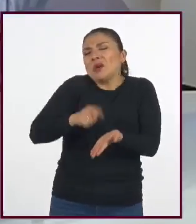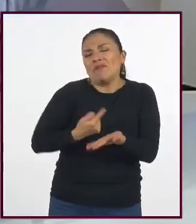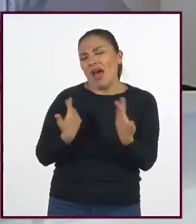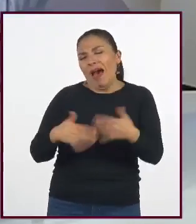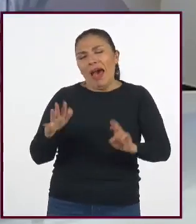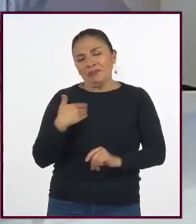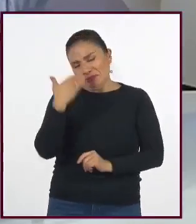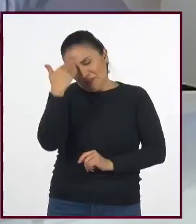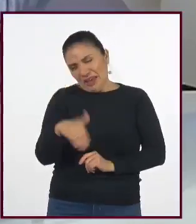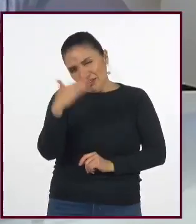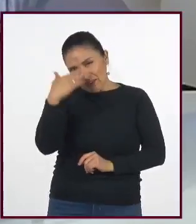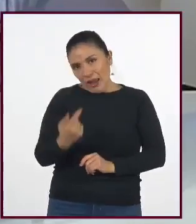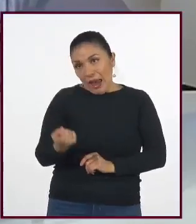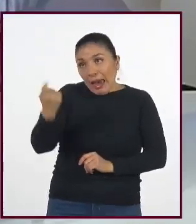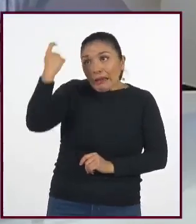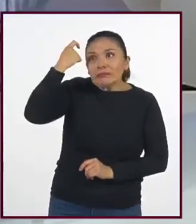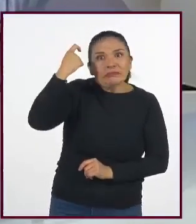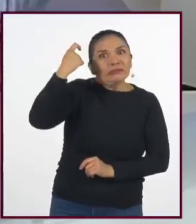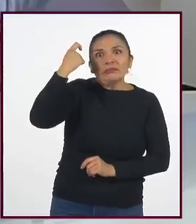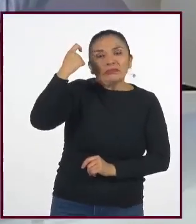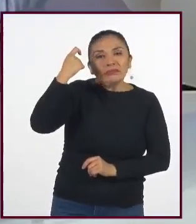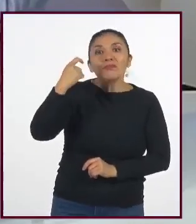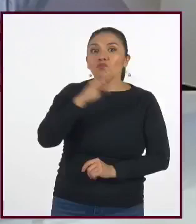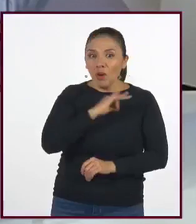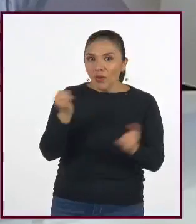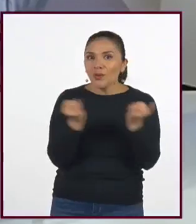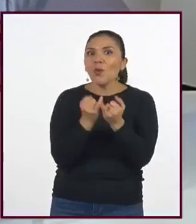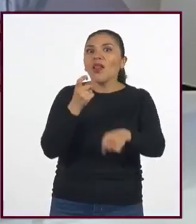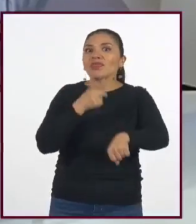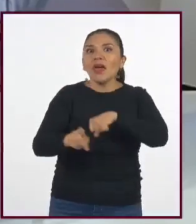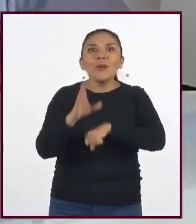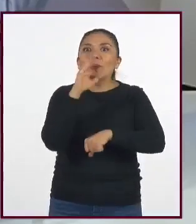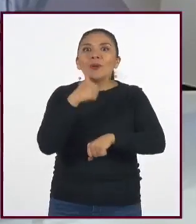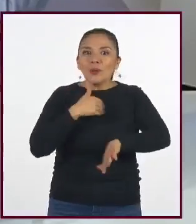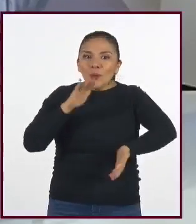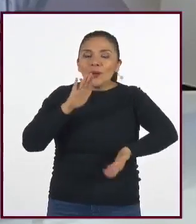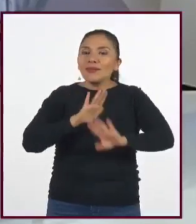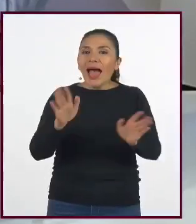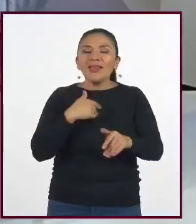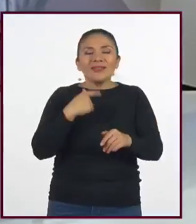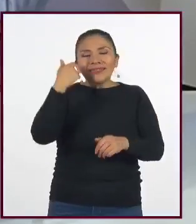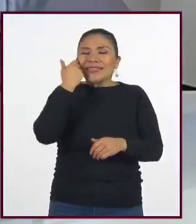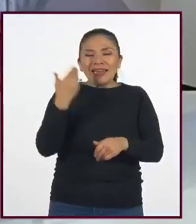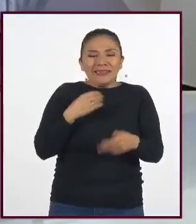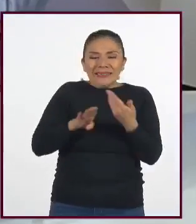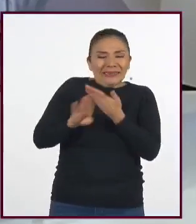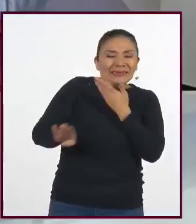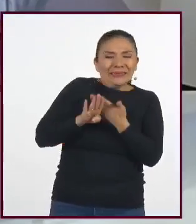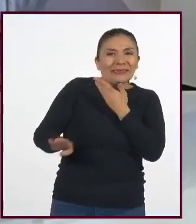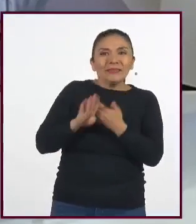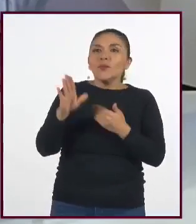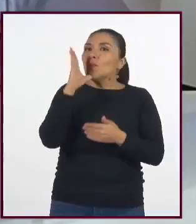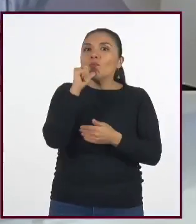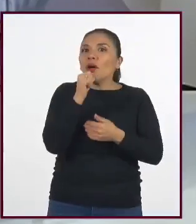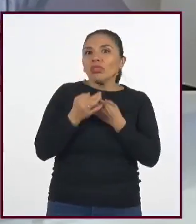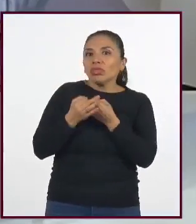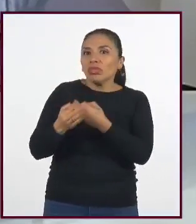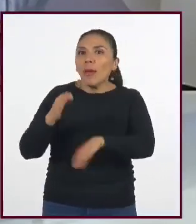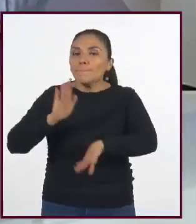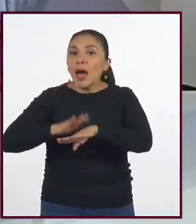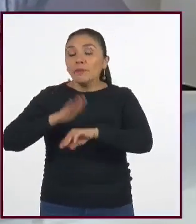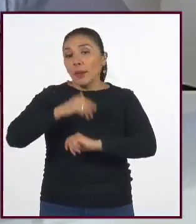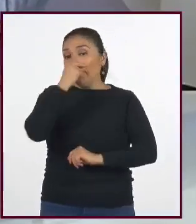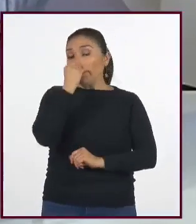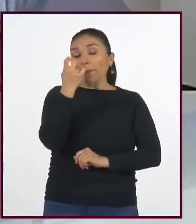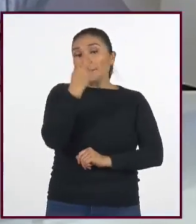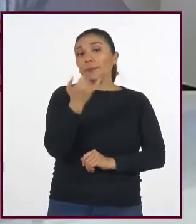este autoengaño también es perjudicial. No te deja avanzar o salir de esa situación, ¿no? Sí, y generalmente la persona ya dentro de